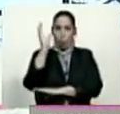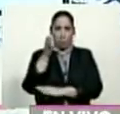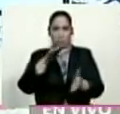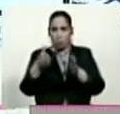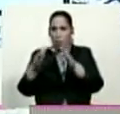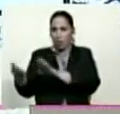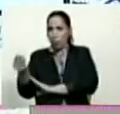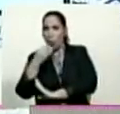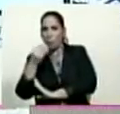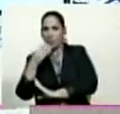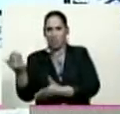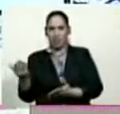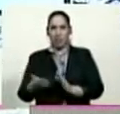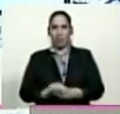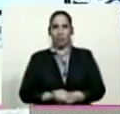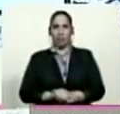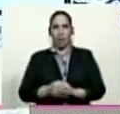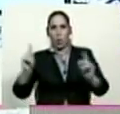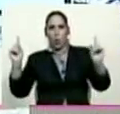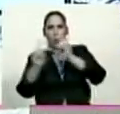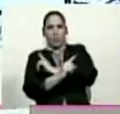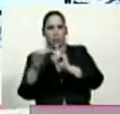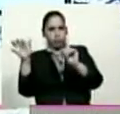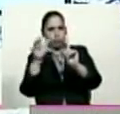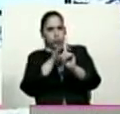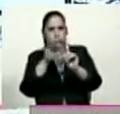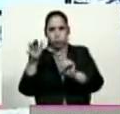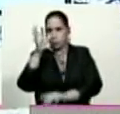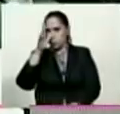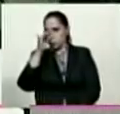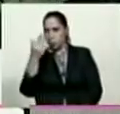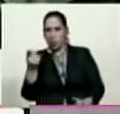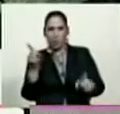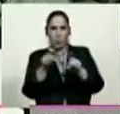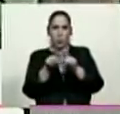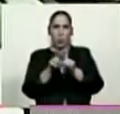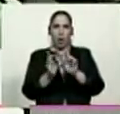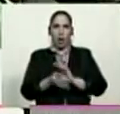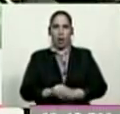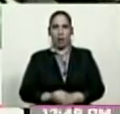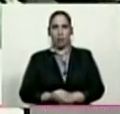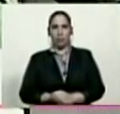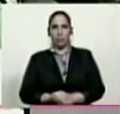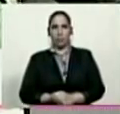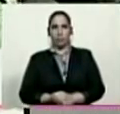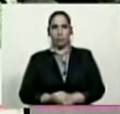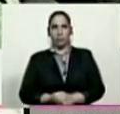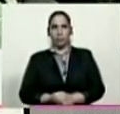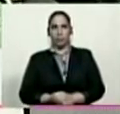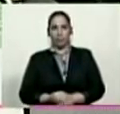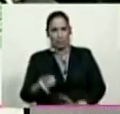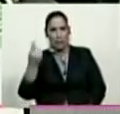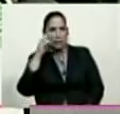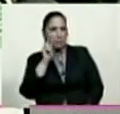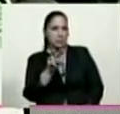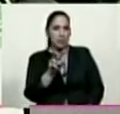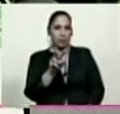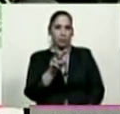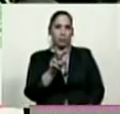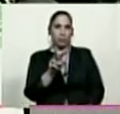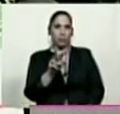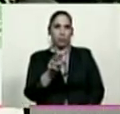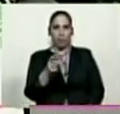Pero la quieren convertir como en una provocación, en un show. Un show. Yo ayer estaba viendo el